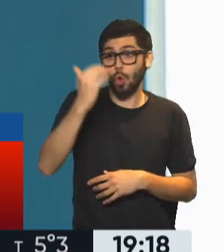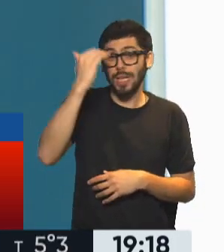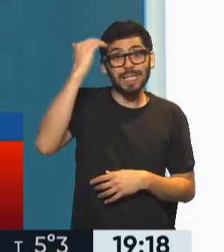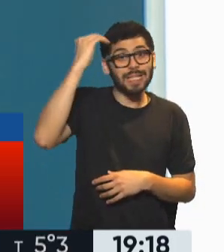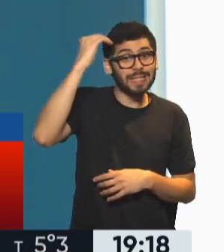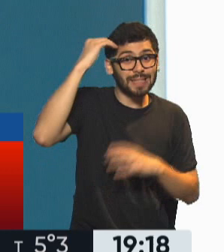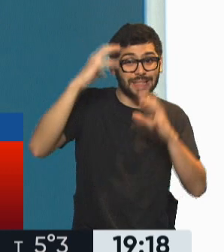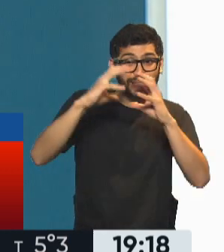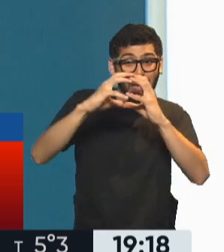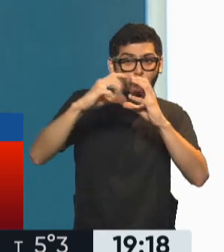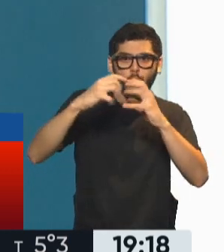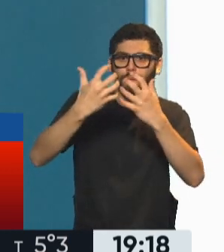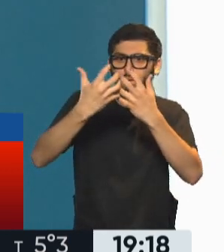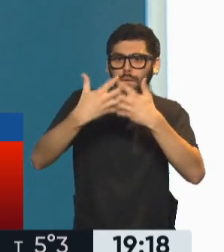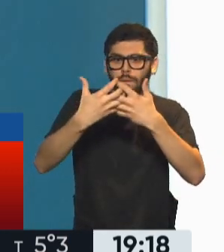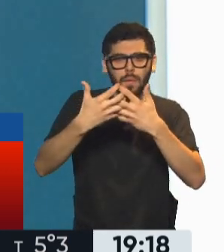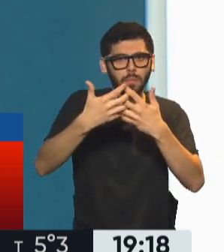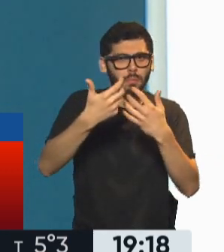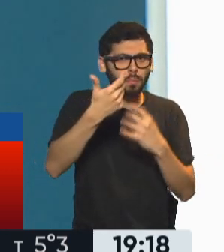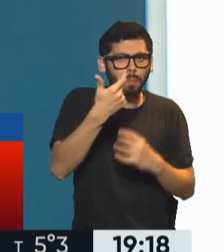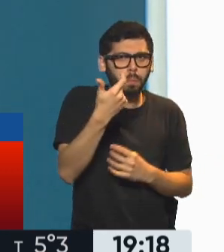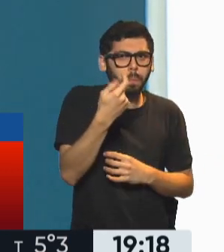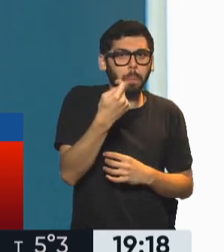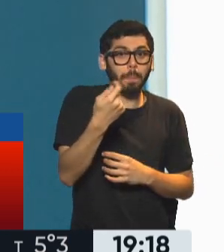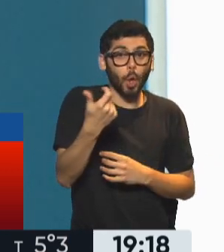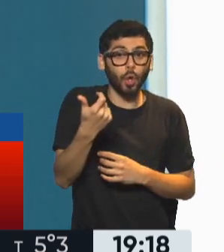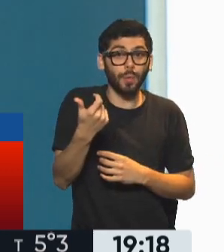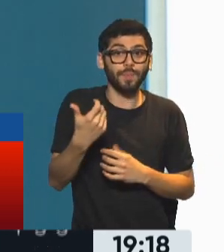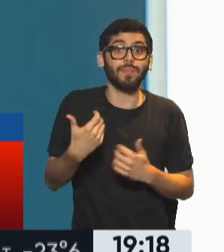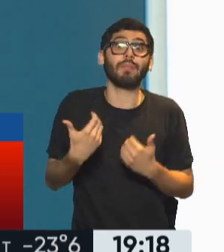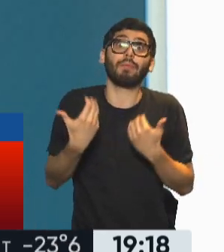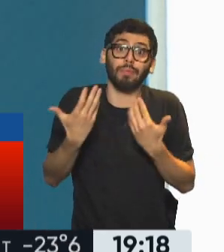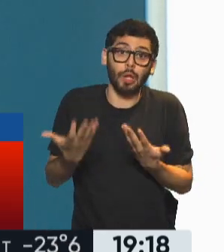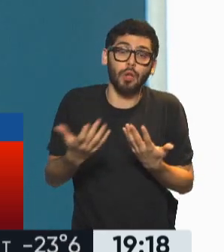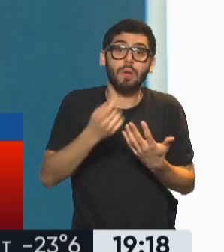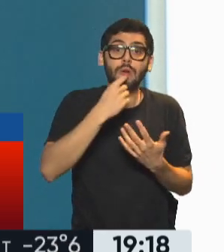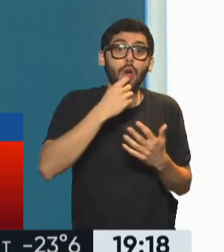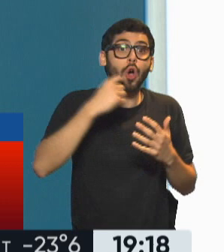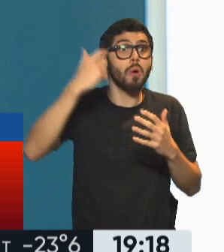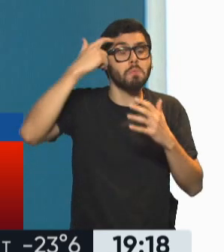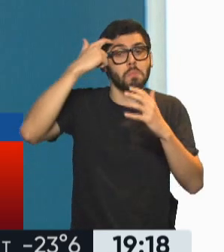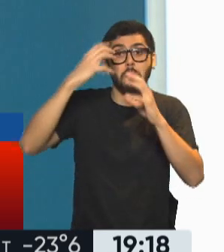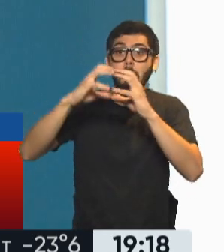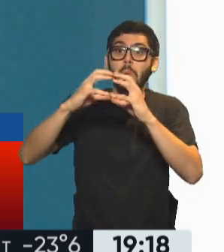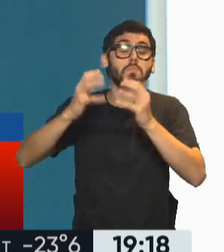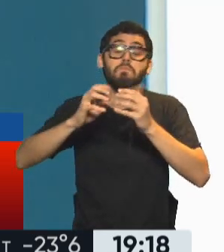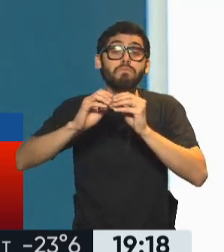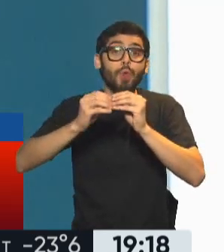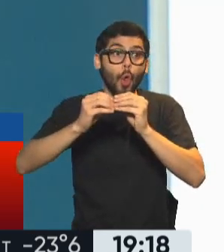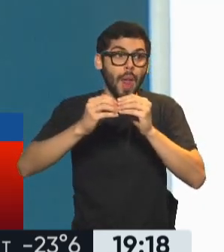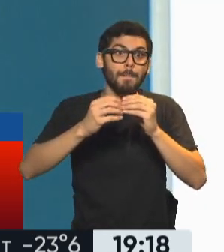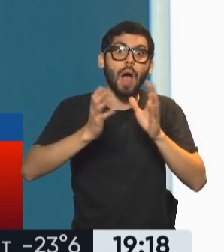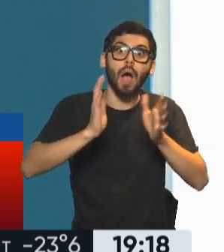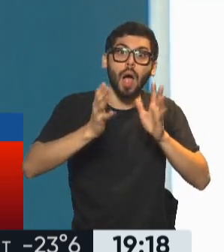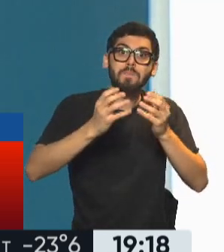del cerebro, es lo que permite a muchos rehabilitarse de problemas cerebrales. Por eso es